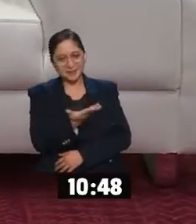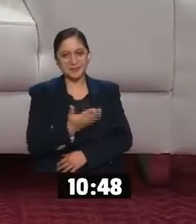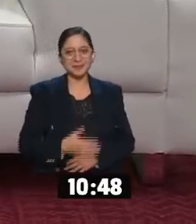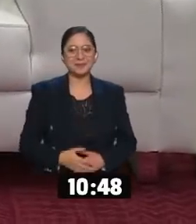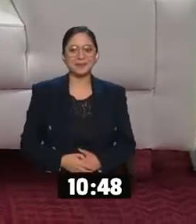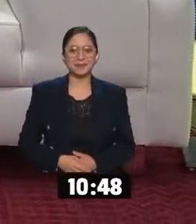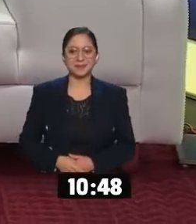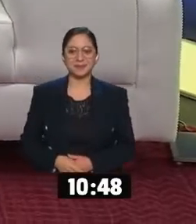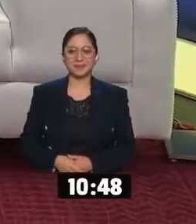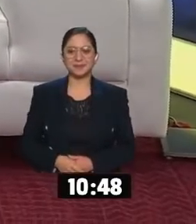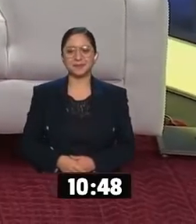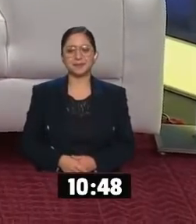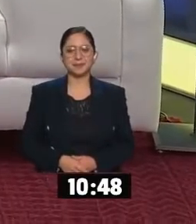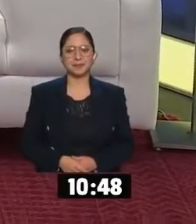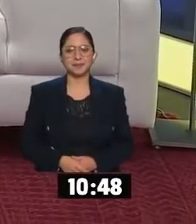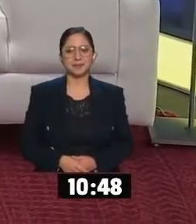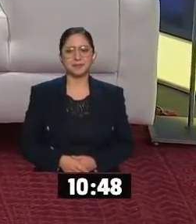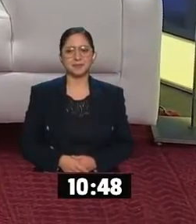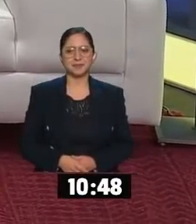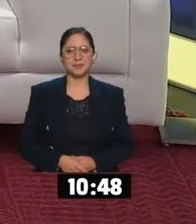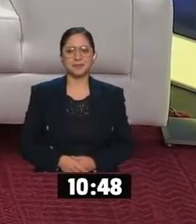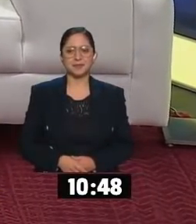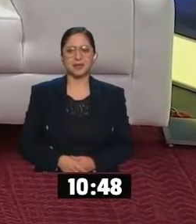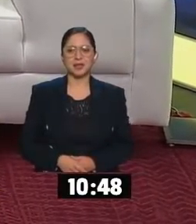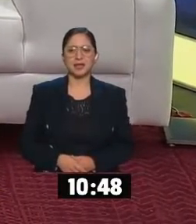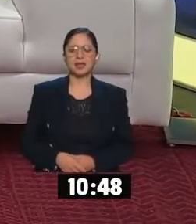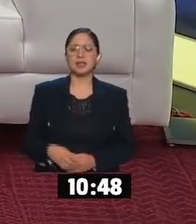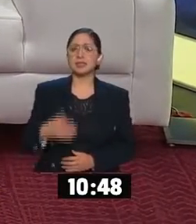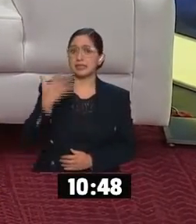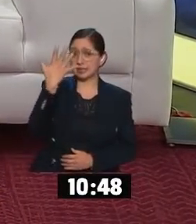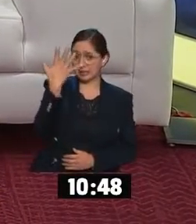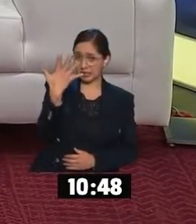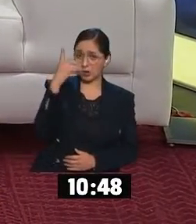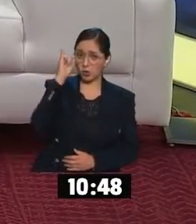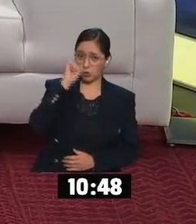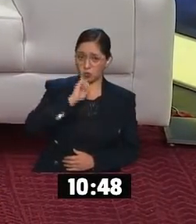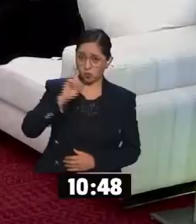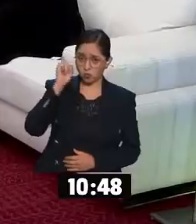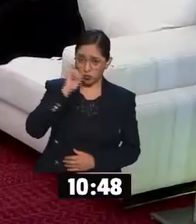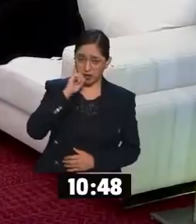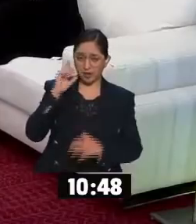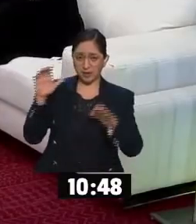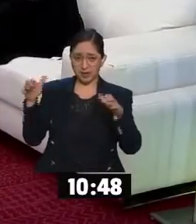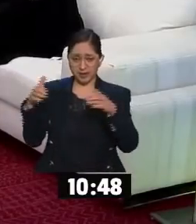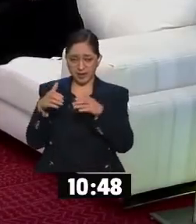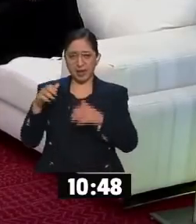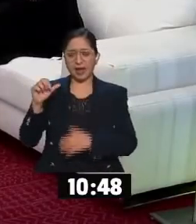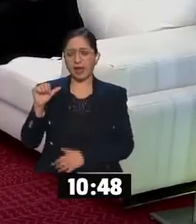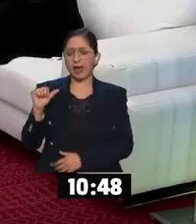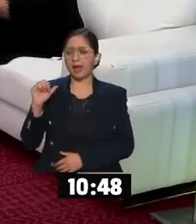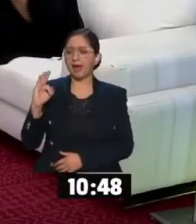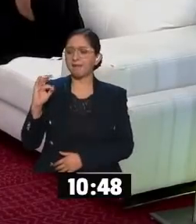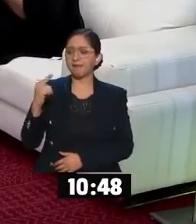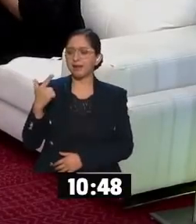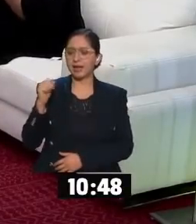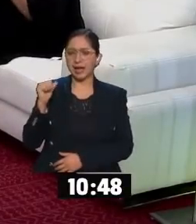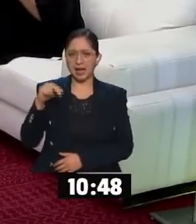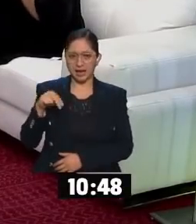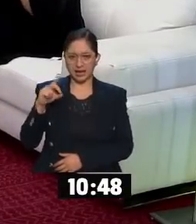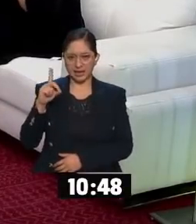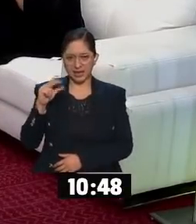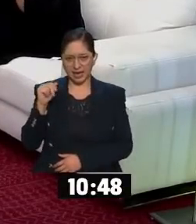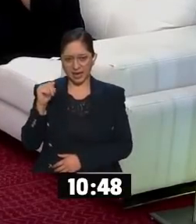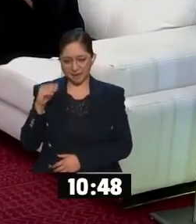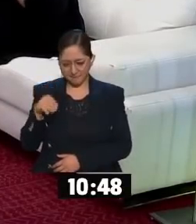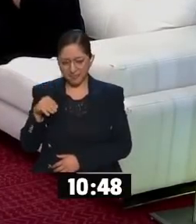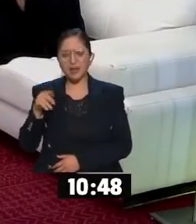tanto. 5 chicas que son parte del Afghan Dreamer, que es un equipo de robótica. De hecho,